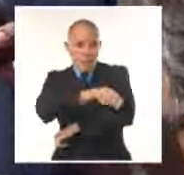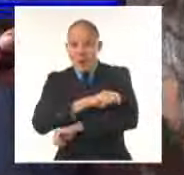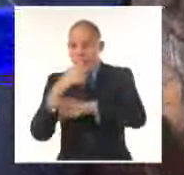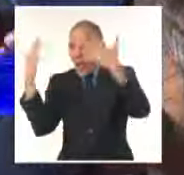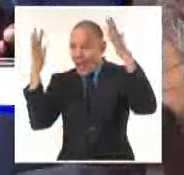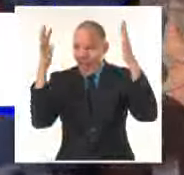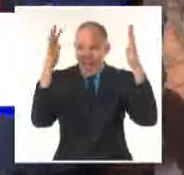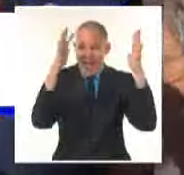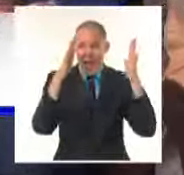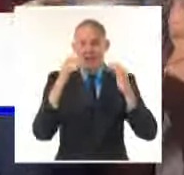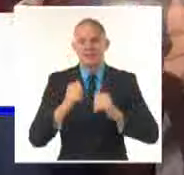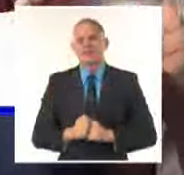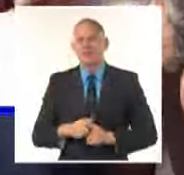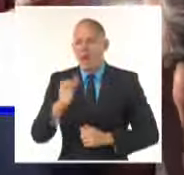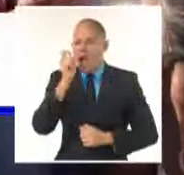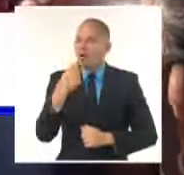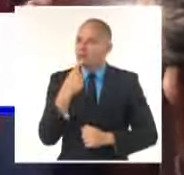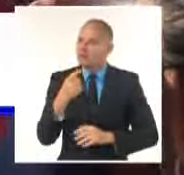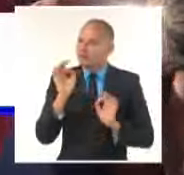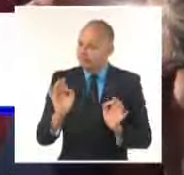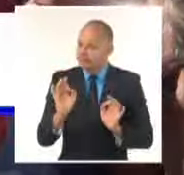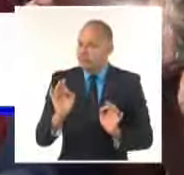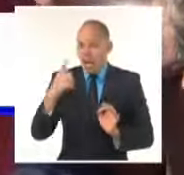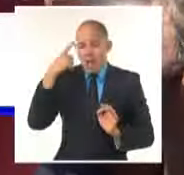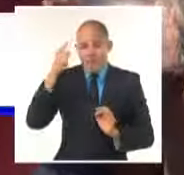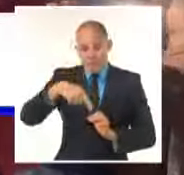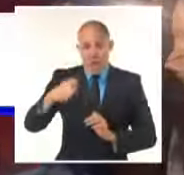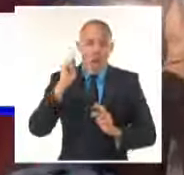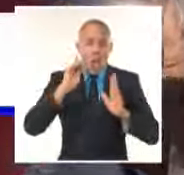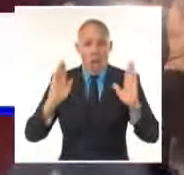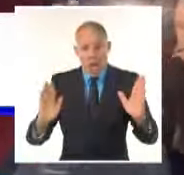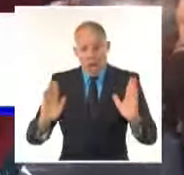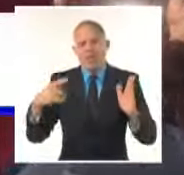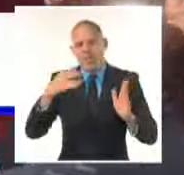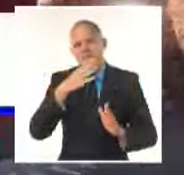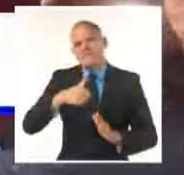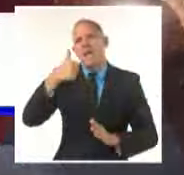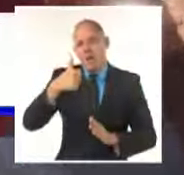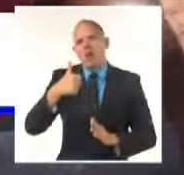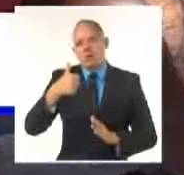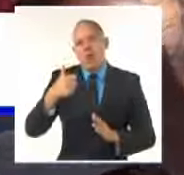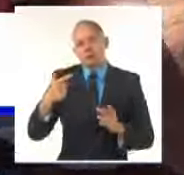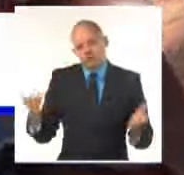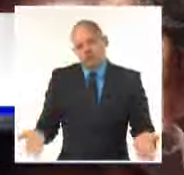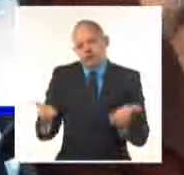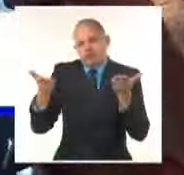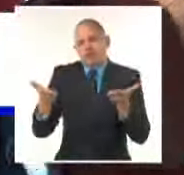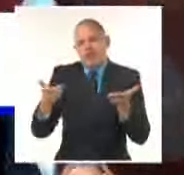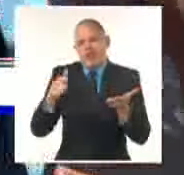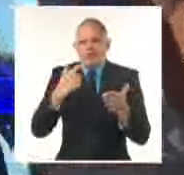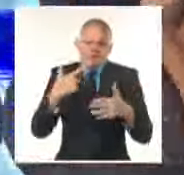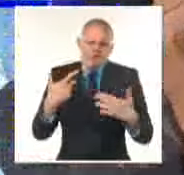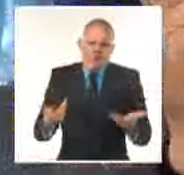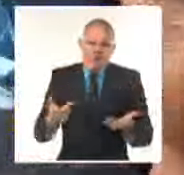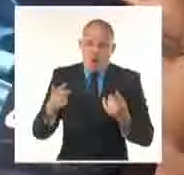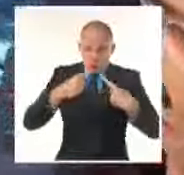año mejor, y tiene que ser un año mejor porque todos nosotros lo hagamos mejor con nuestro esfuerzo y con nuestro talento. Muchas